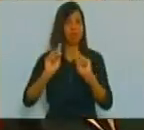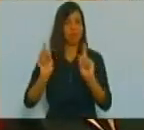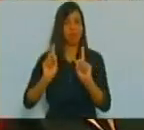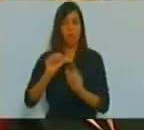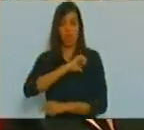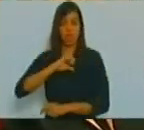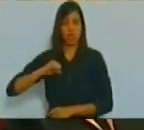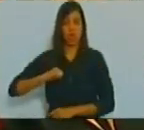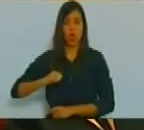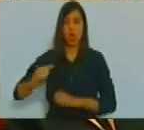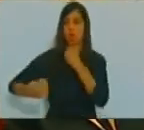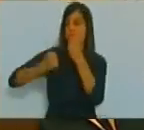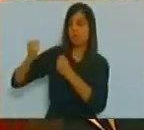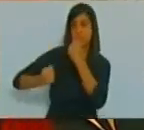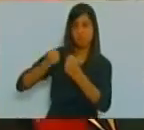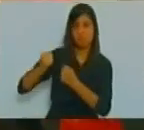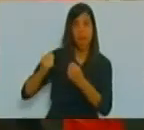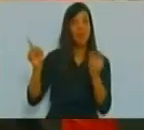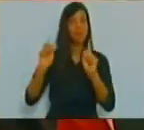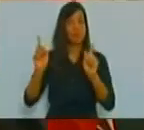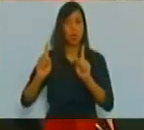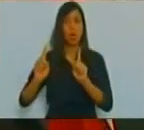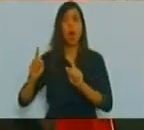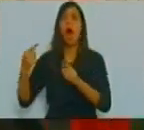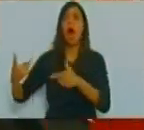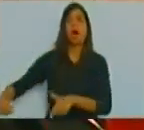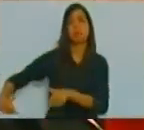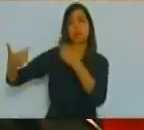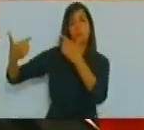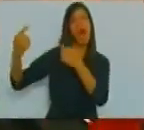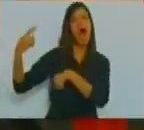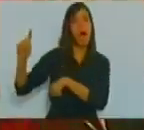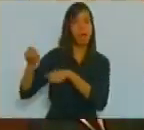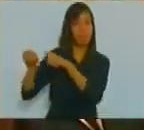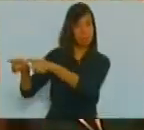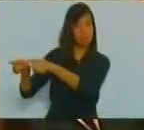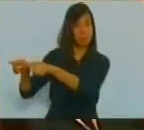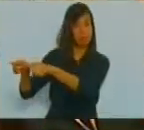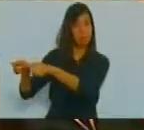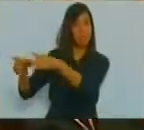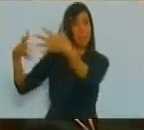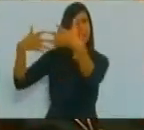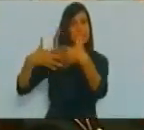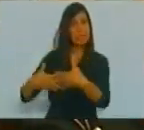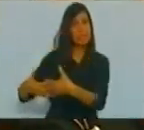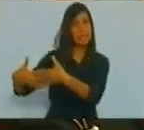solo tenemos un enemigo y es un enemigo imperial